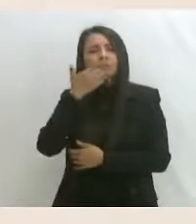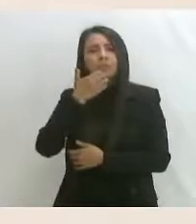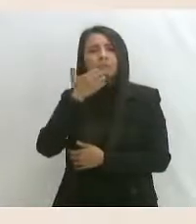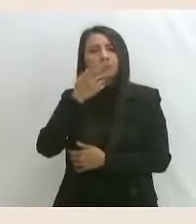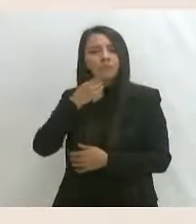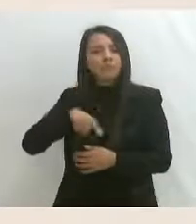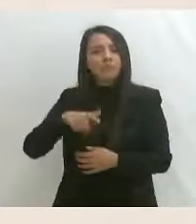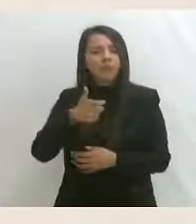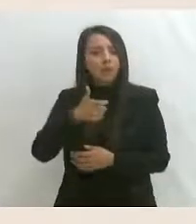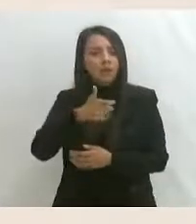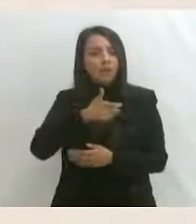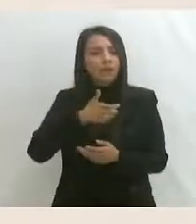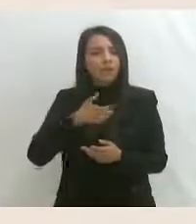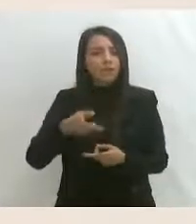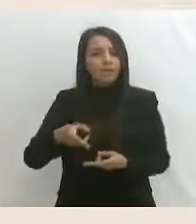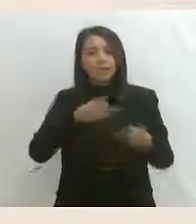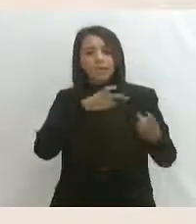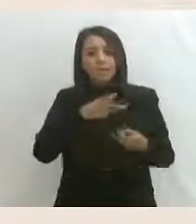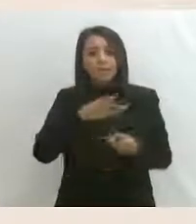a